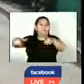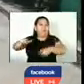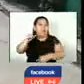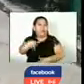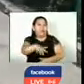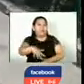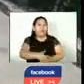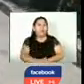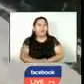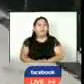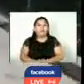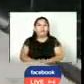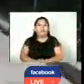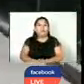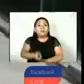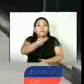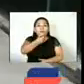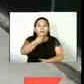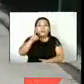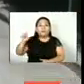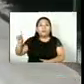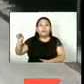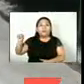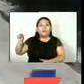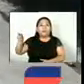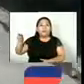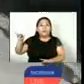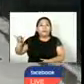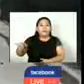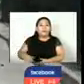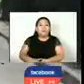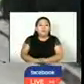en ese lugar este es un informe de Dani Guarita